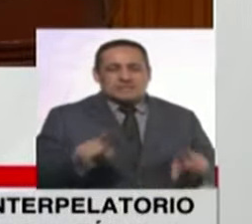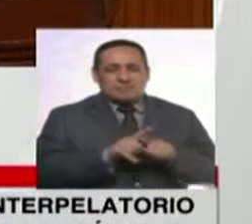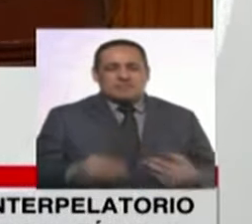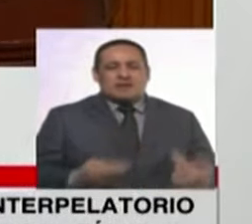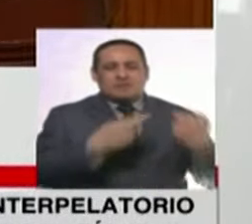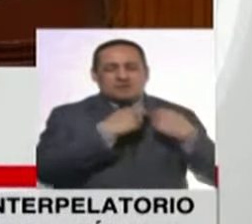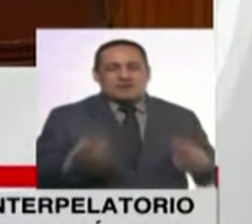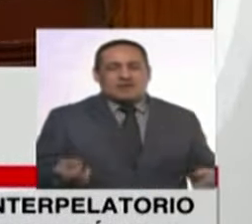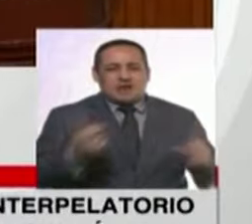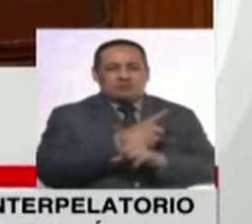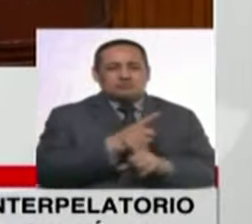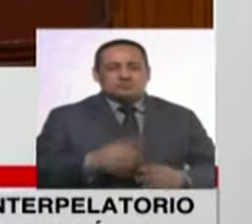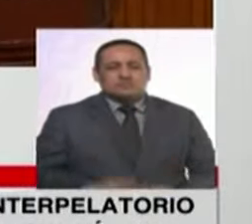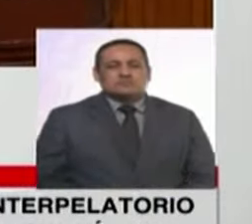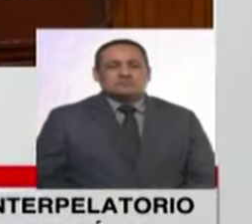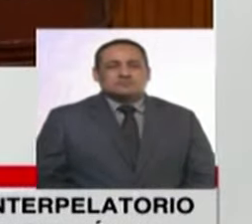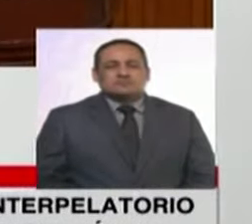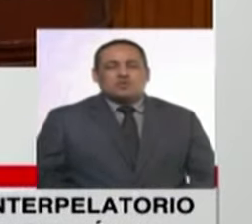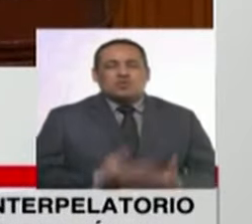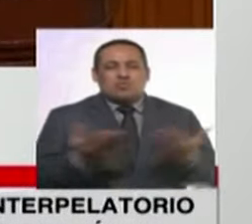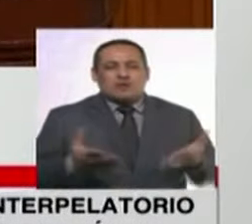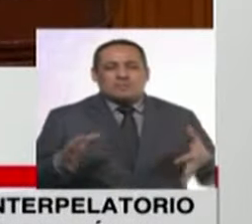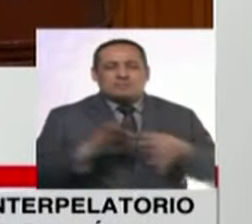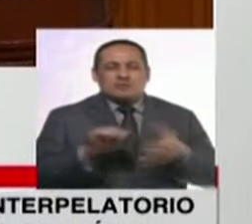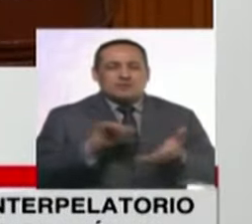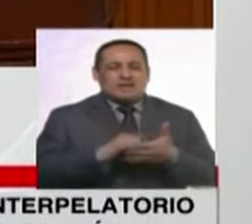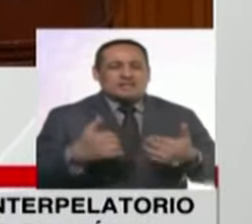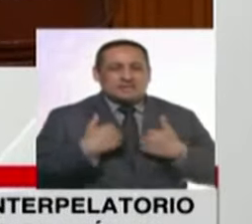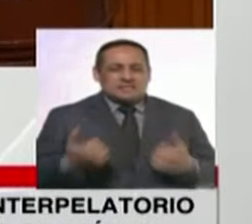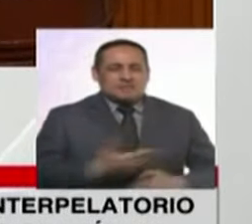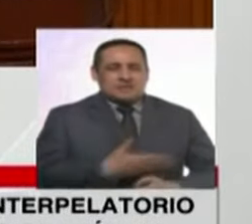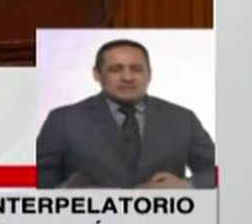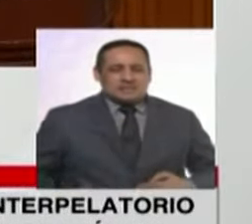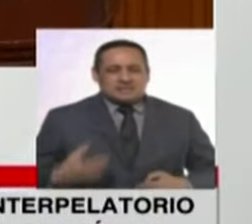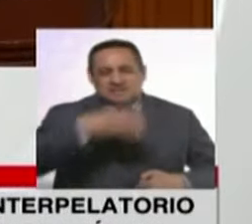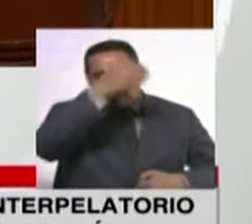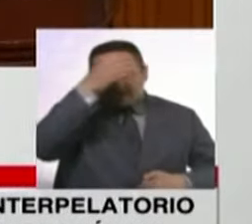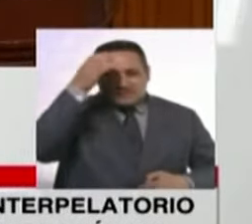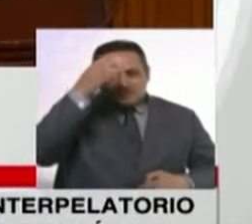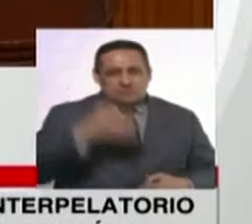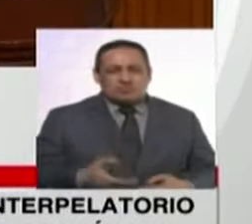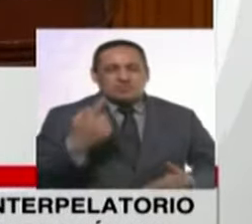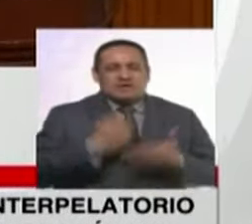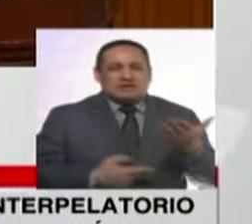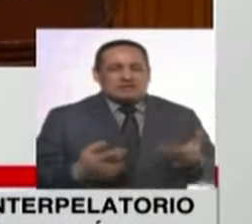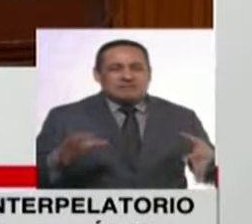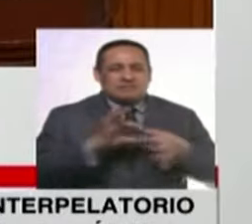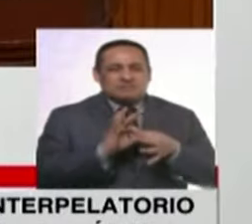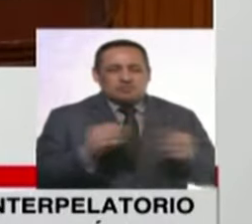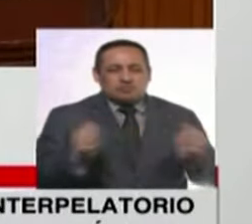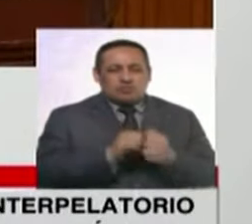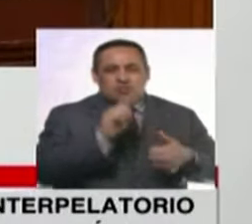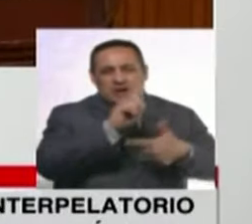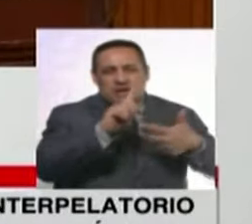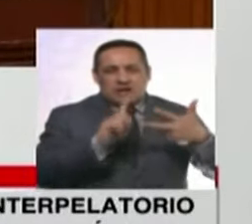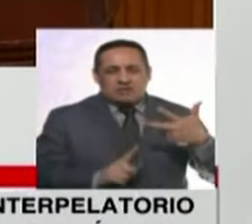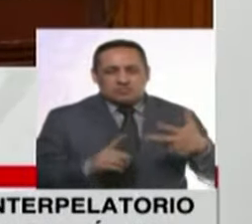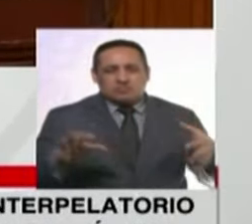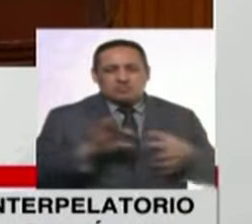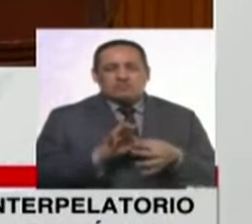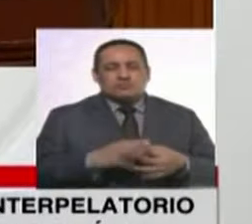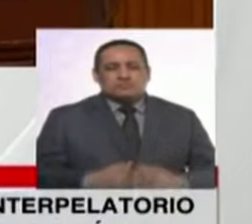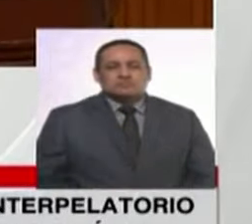ocupar dichos cargos Cuál es el vínculo que tiene el presidente de la república José Pedro Castillo terrones con cada uno de los